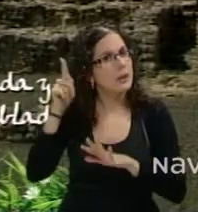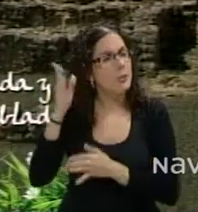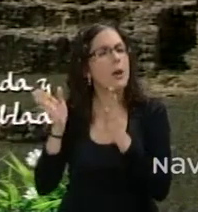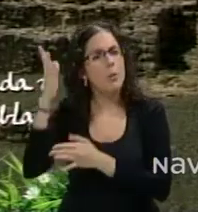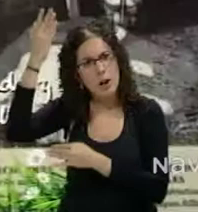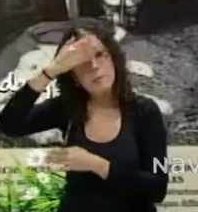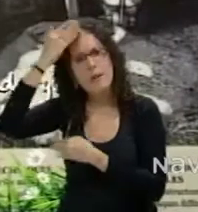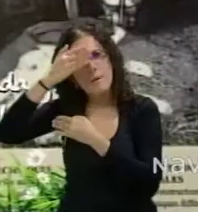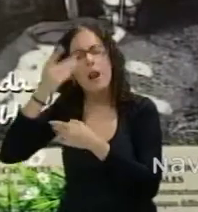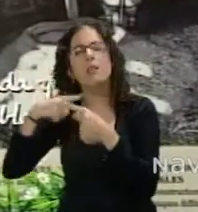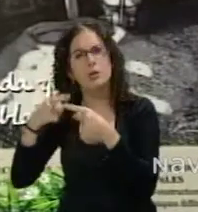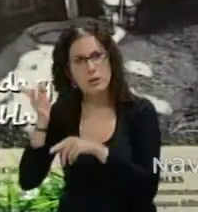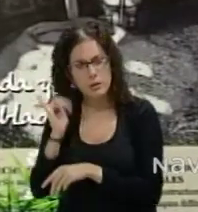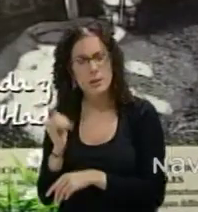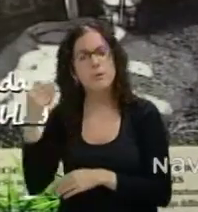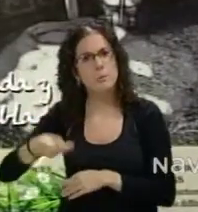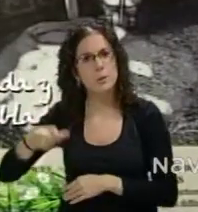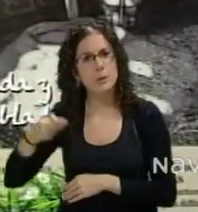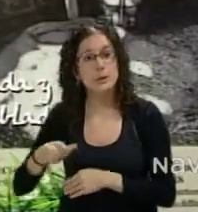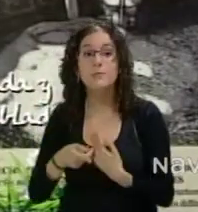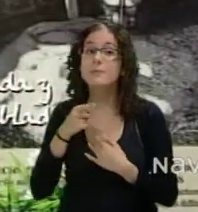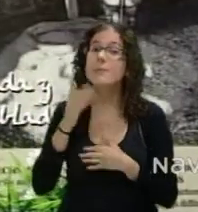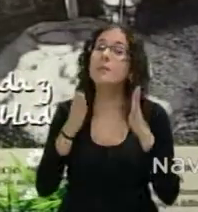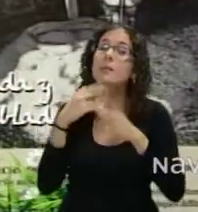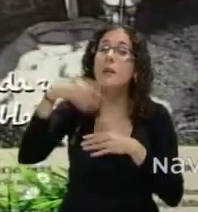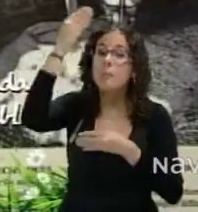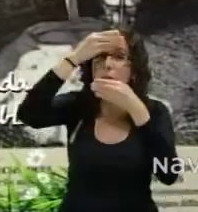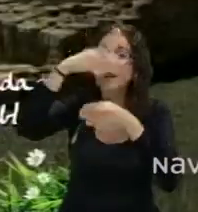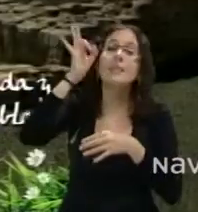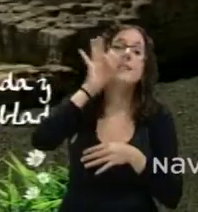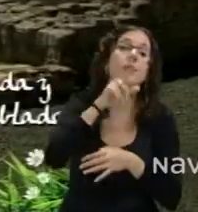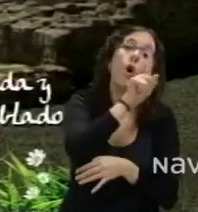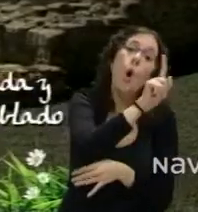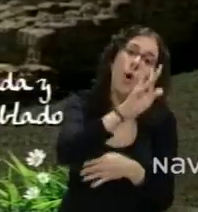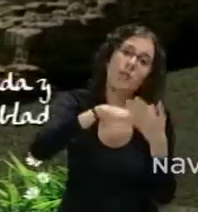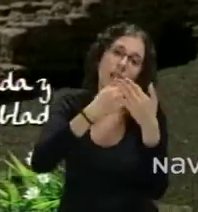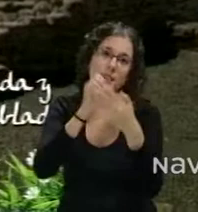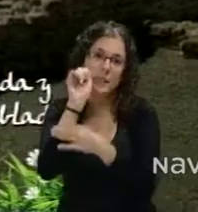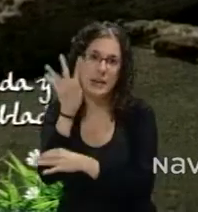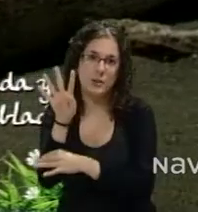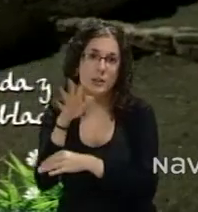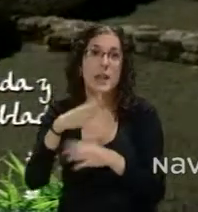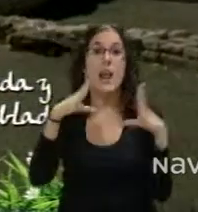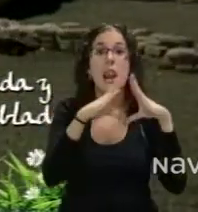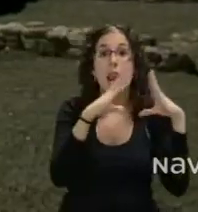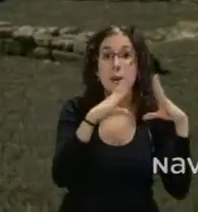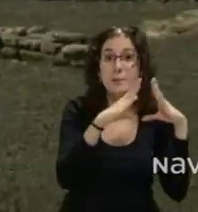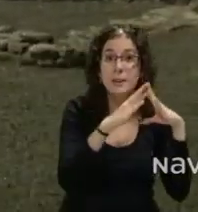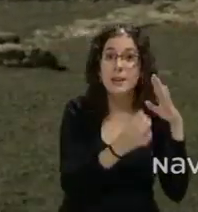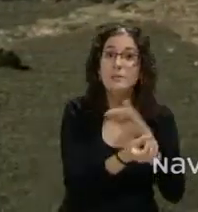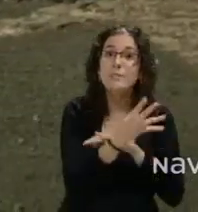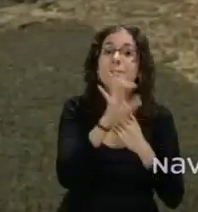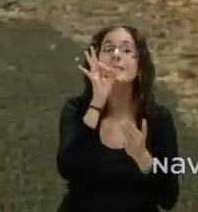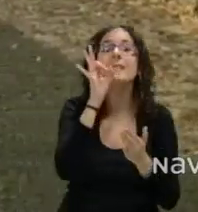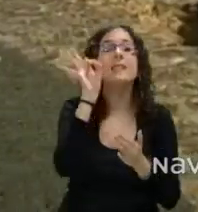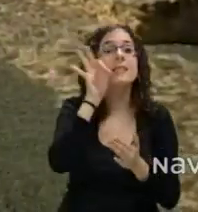zona medieval, que transcurre entre los siglos XI y XIV. La ermita es del siglo XI y sabemos que en